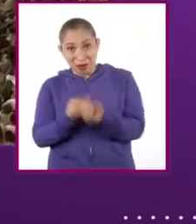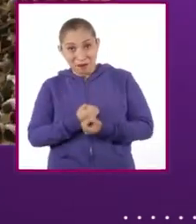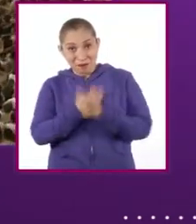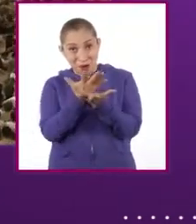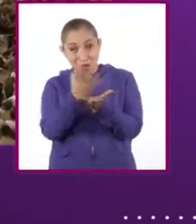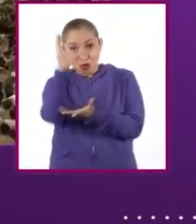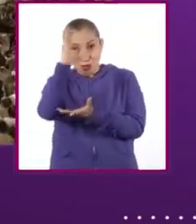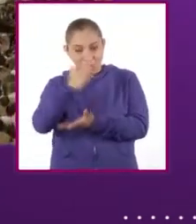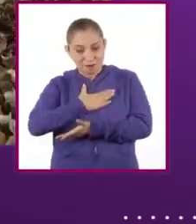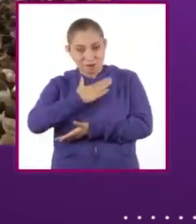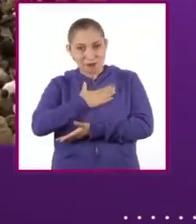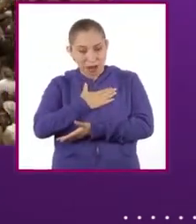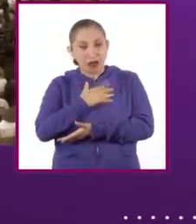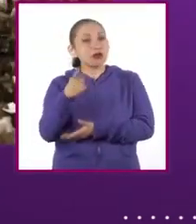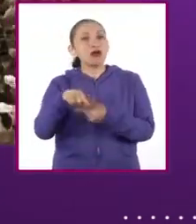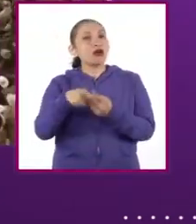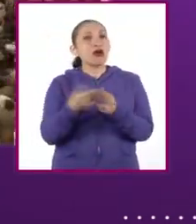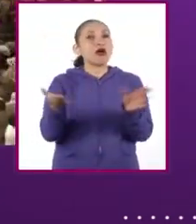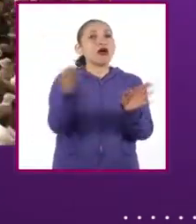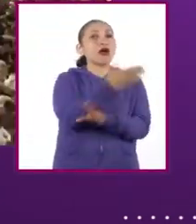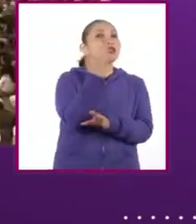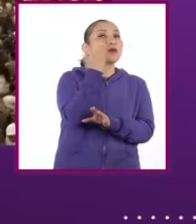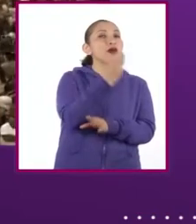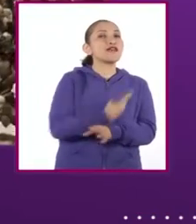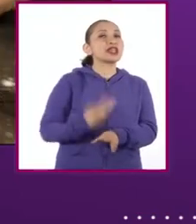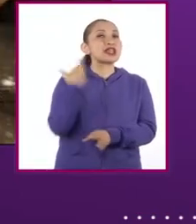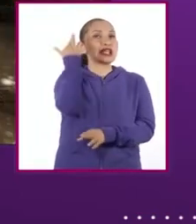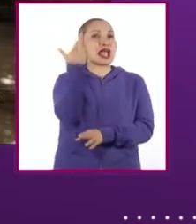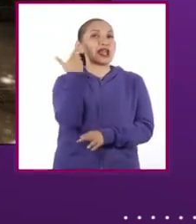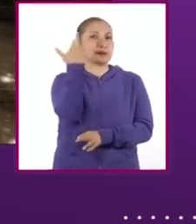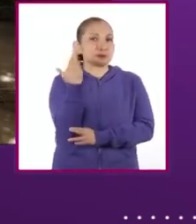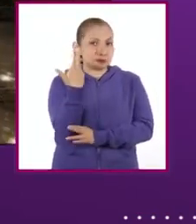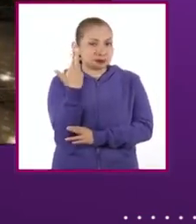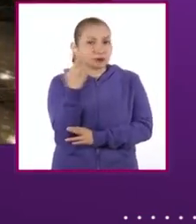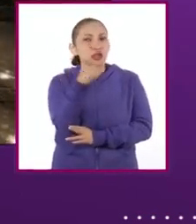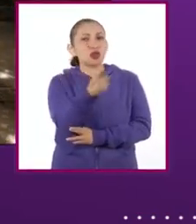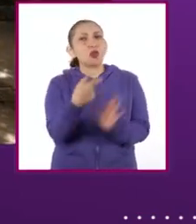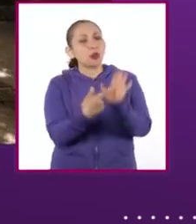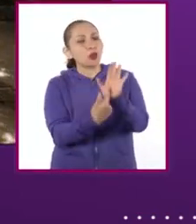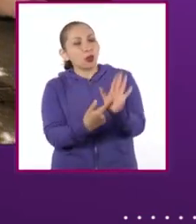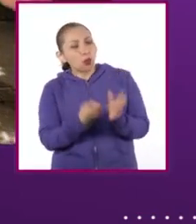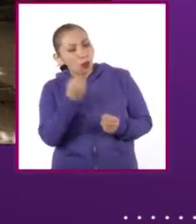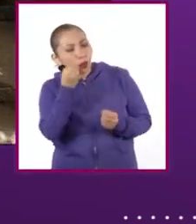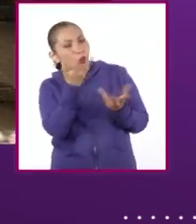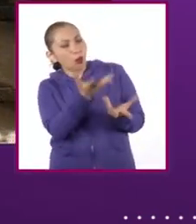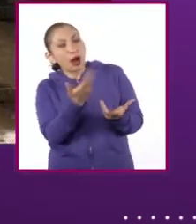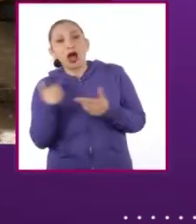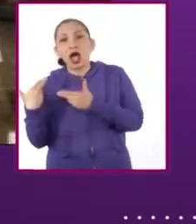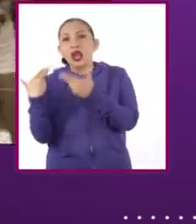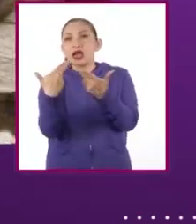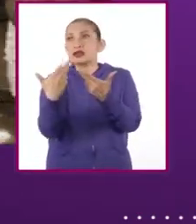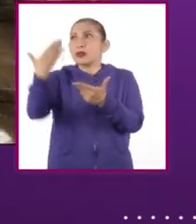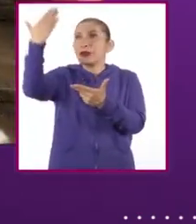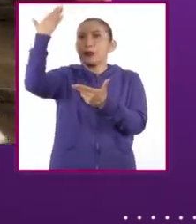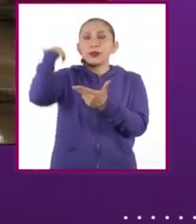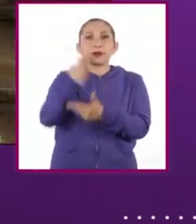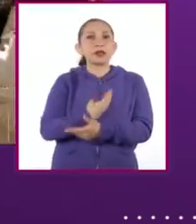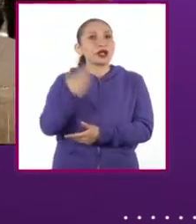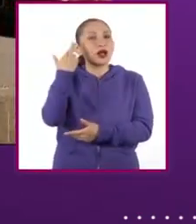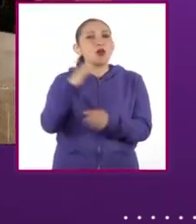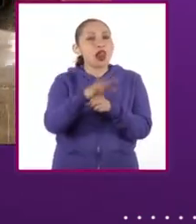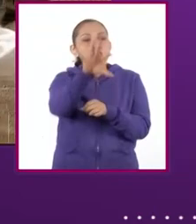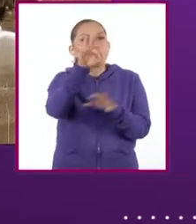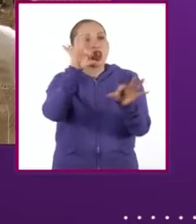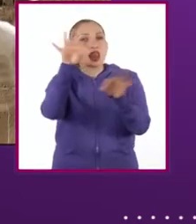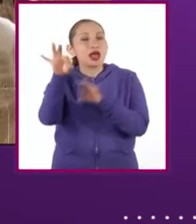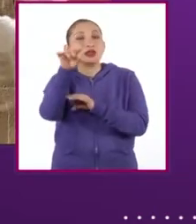de nuestra cultura, tienen su origen en la época virreinal. ¿Qué expresiones actuales son parte de la herencia cultural del virreinato?